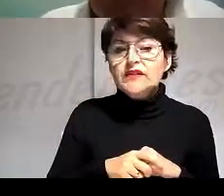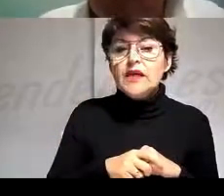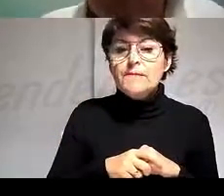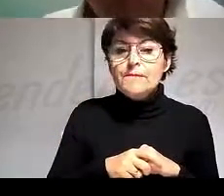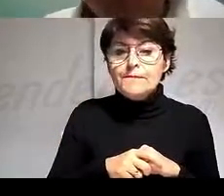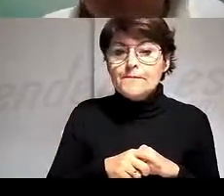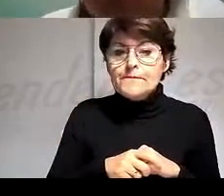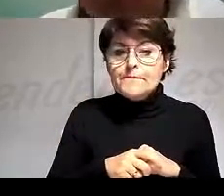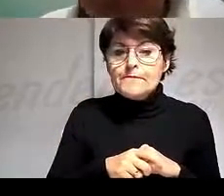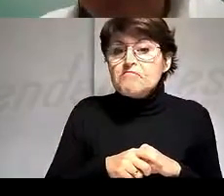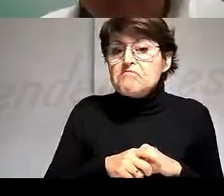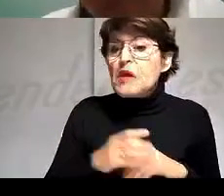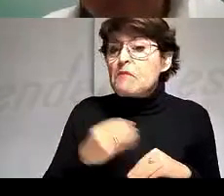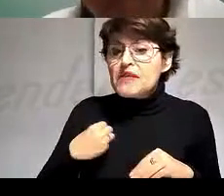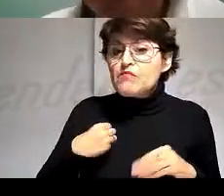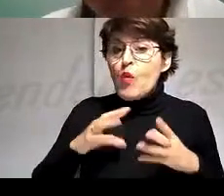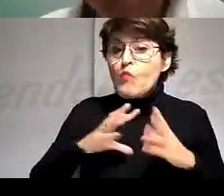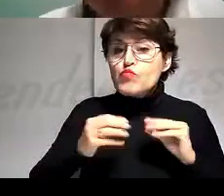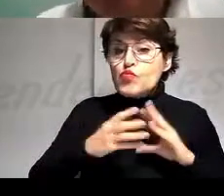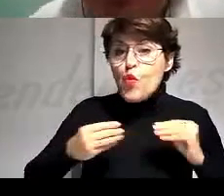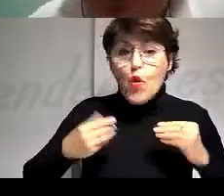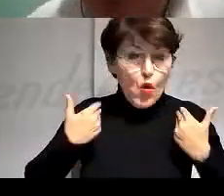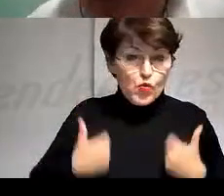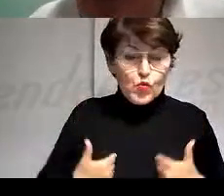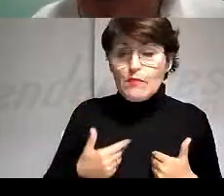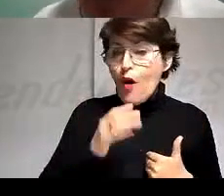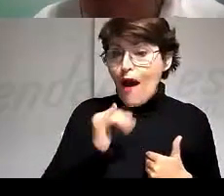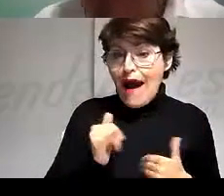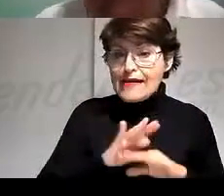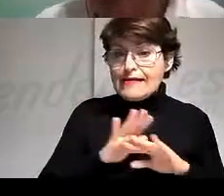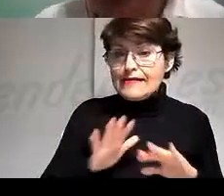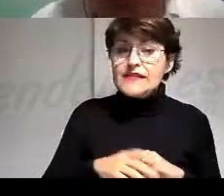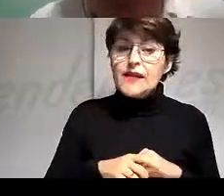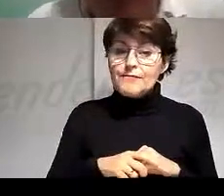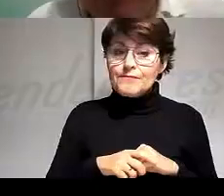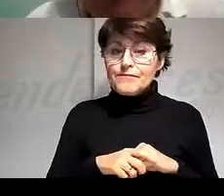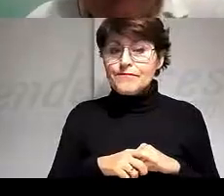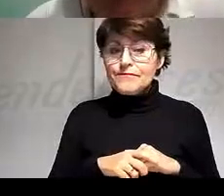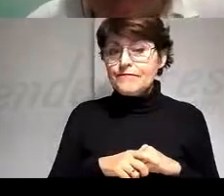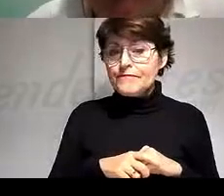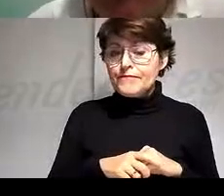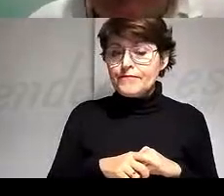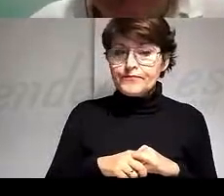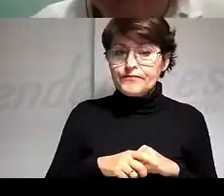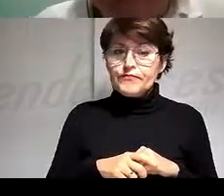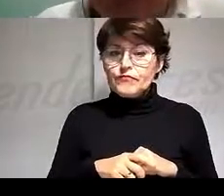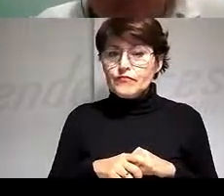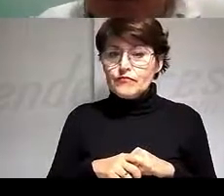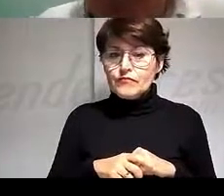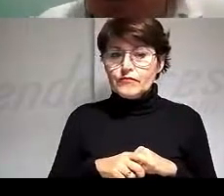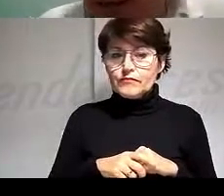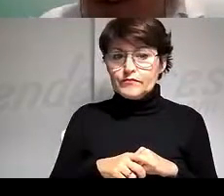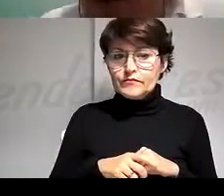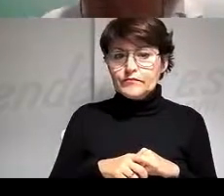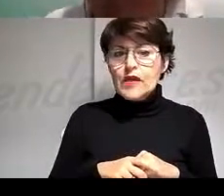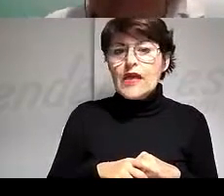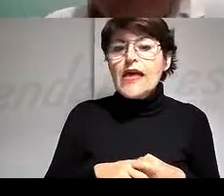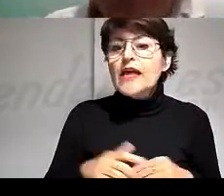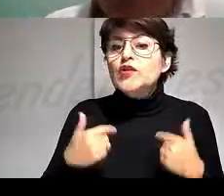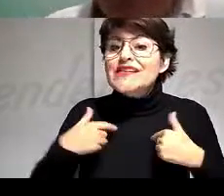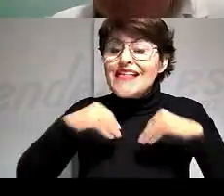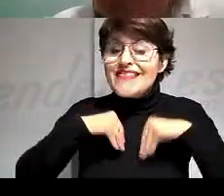tiene el músculo accesible. No creo que lleguemos por el tiempo, no creo que lleguemos a utilizar los lípidos, las grasas